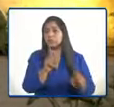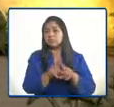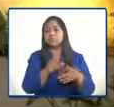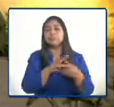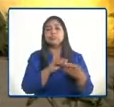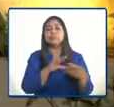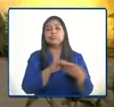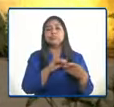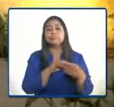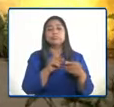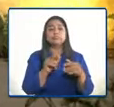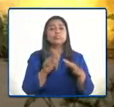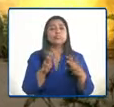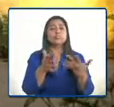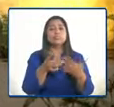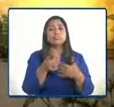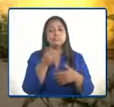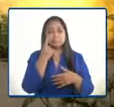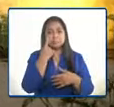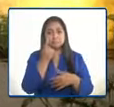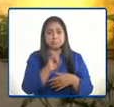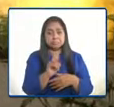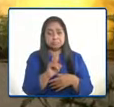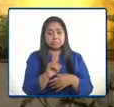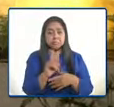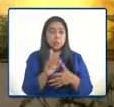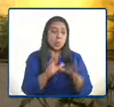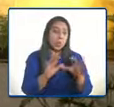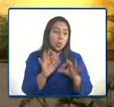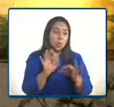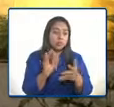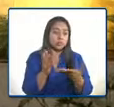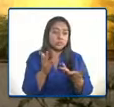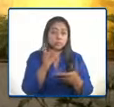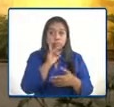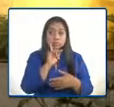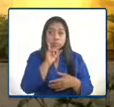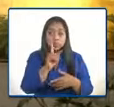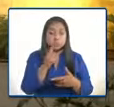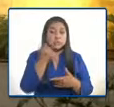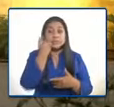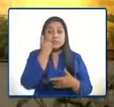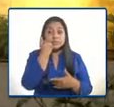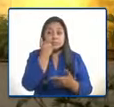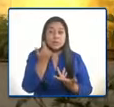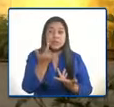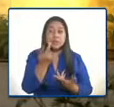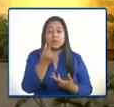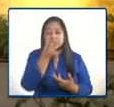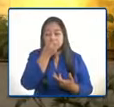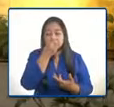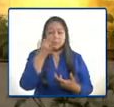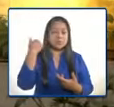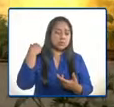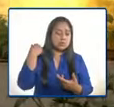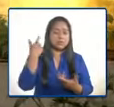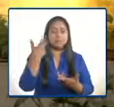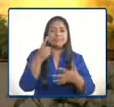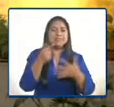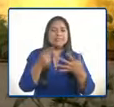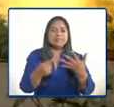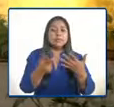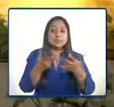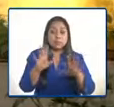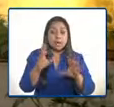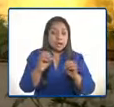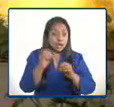si ustedes no tienen pues el dato de si hay jóvenes que están con enfermedades crónicas, algo por el estilo, derivado que el Ministerio de Salud pues ya